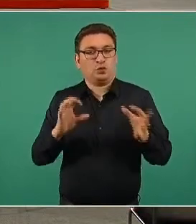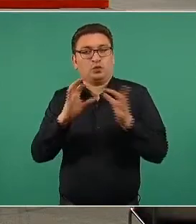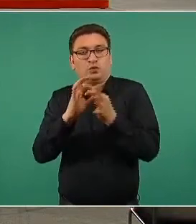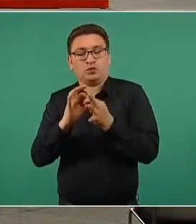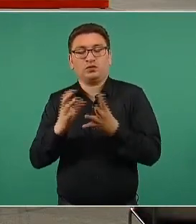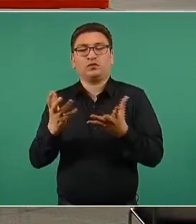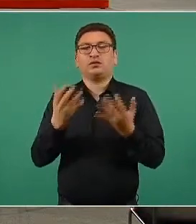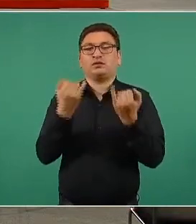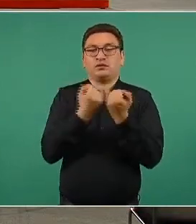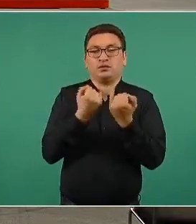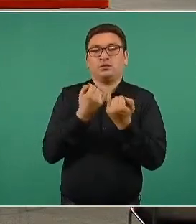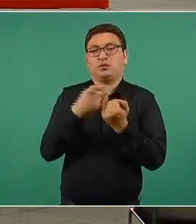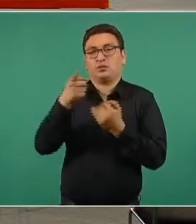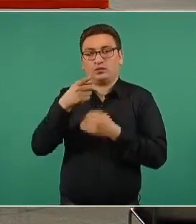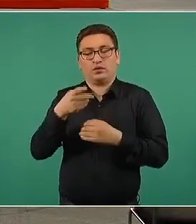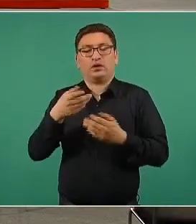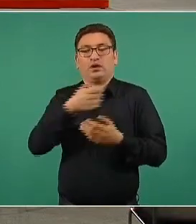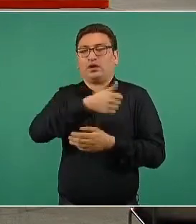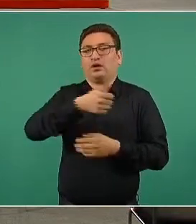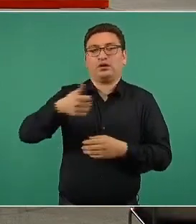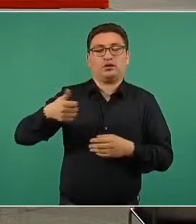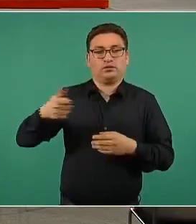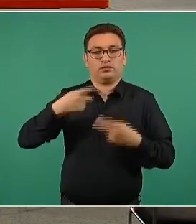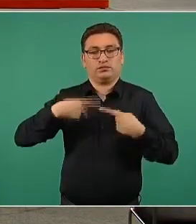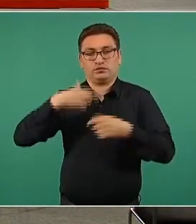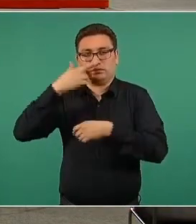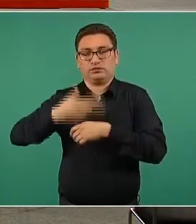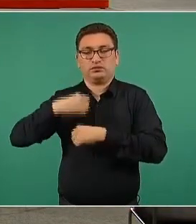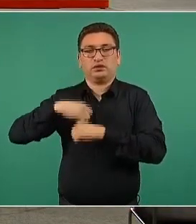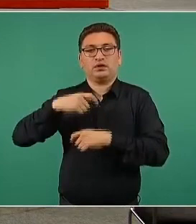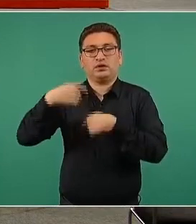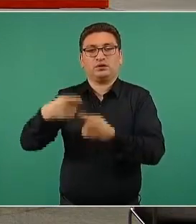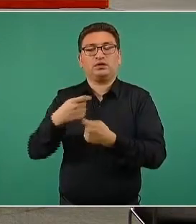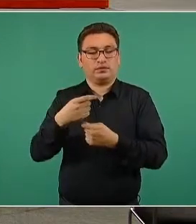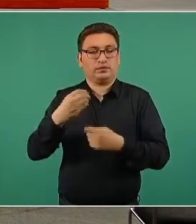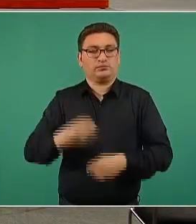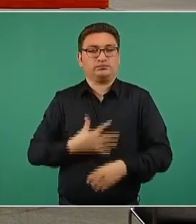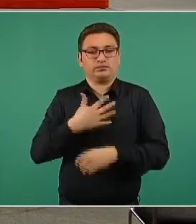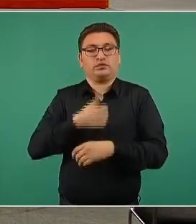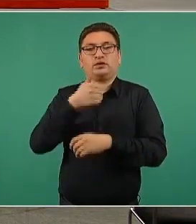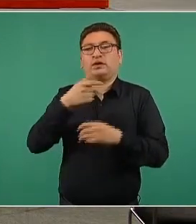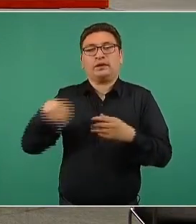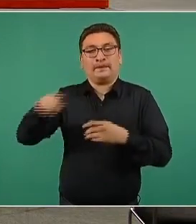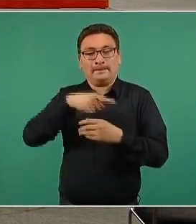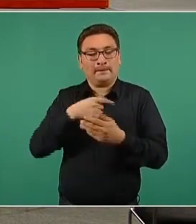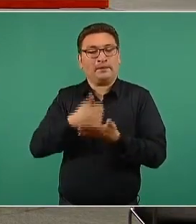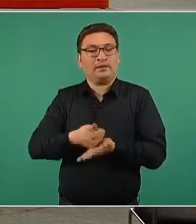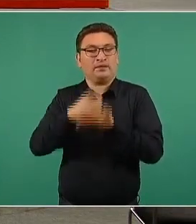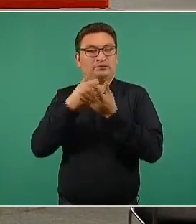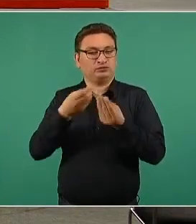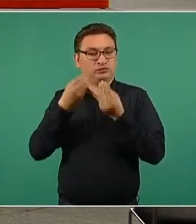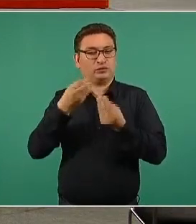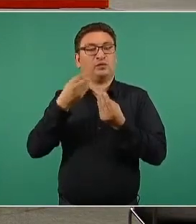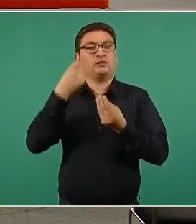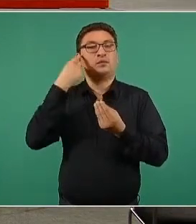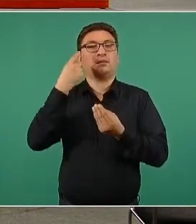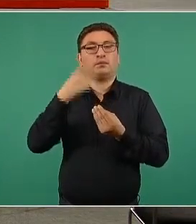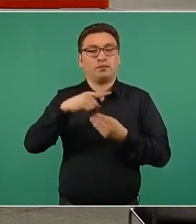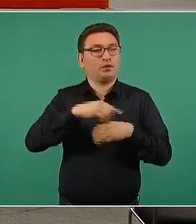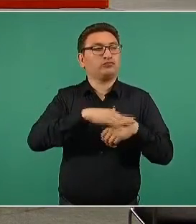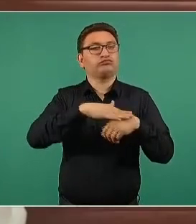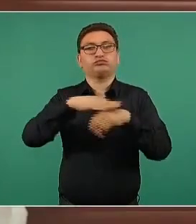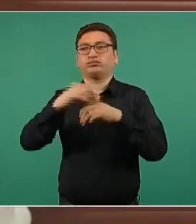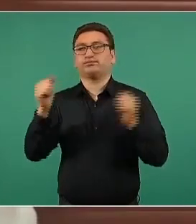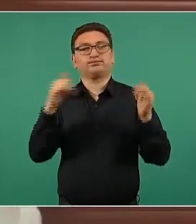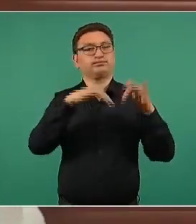también los delegados y todo el equipo de bienestar que operativamente nos ha ayudado muchísimo a hacer una realidad